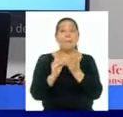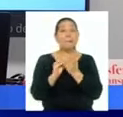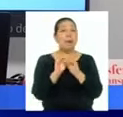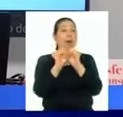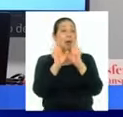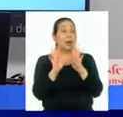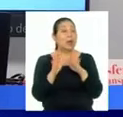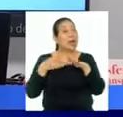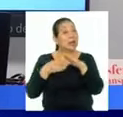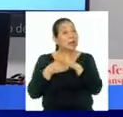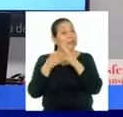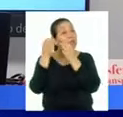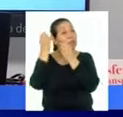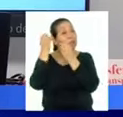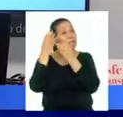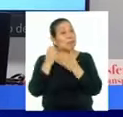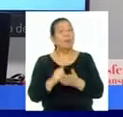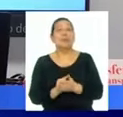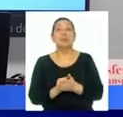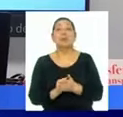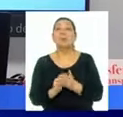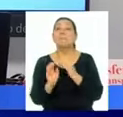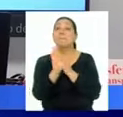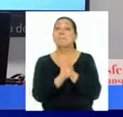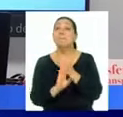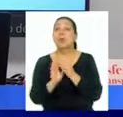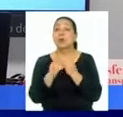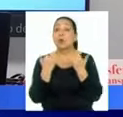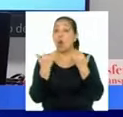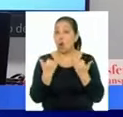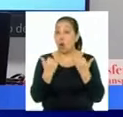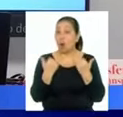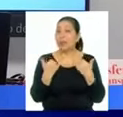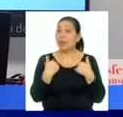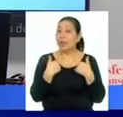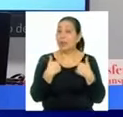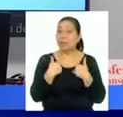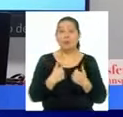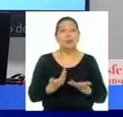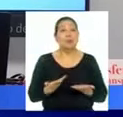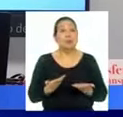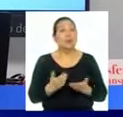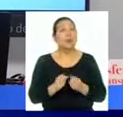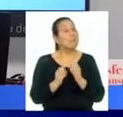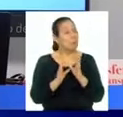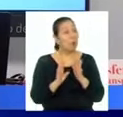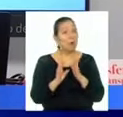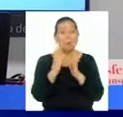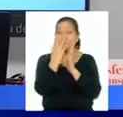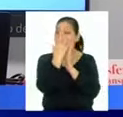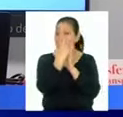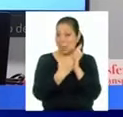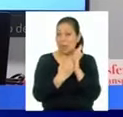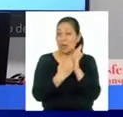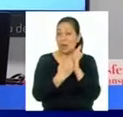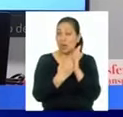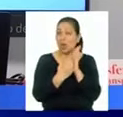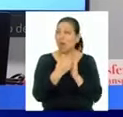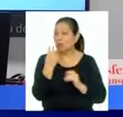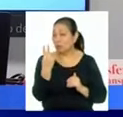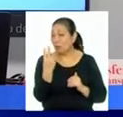Transparencia, Acceso a la Información Pública y Protección de Datos. Hoy en día tenemos una autoridad muy disminuida, con